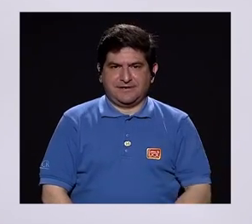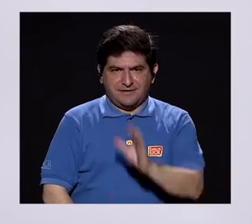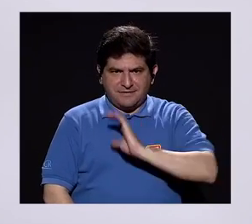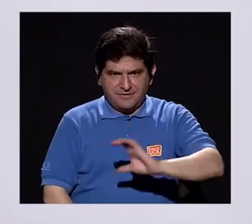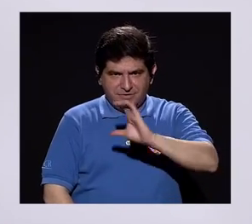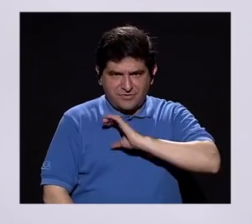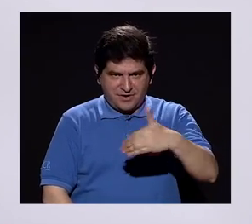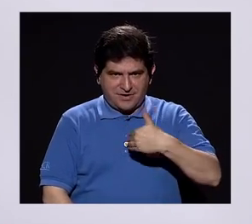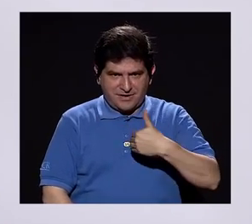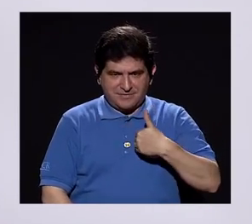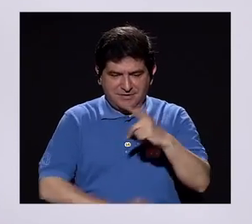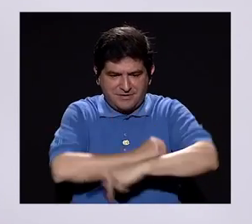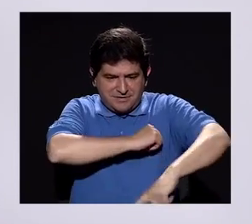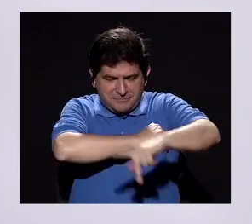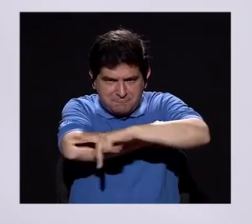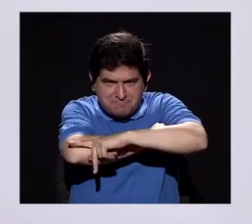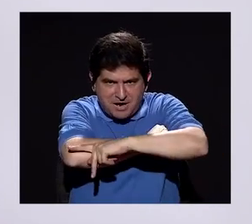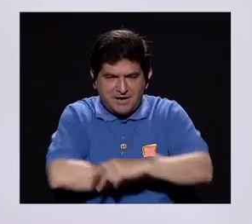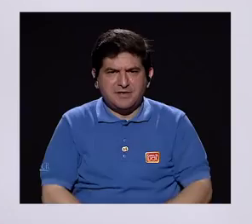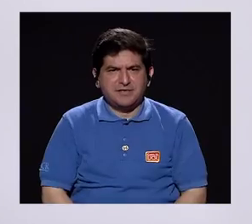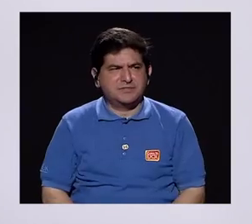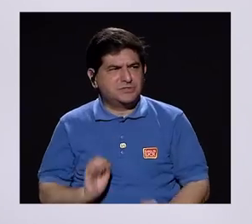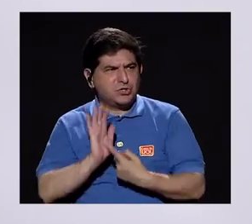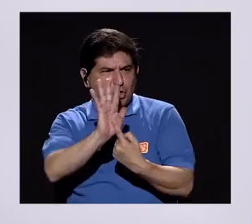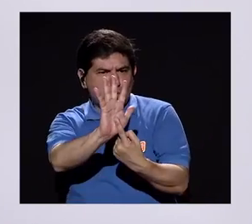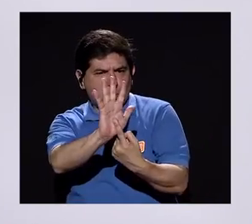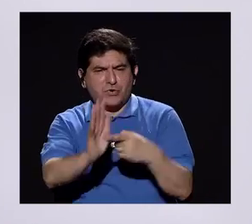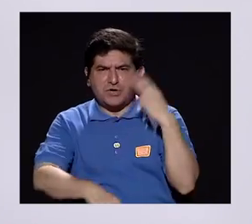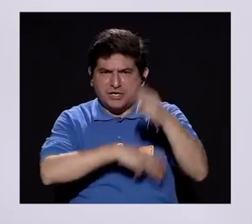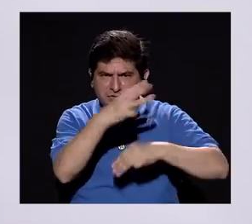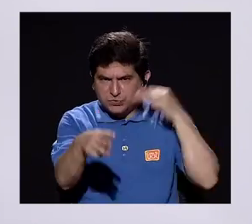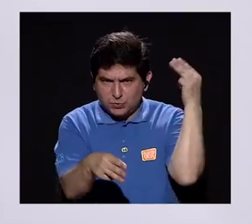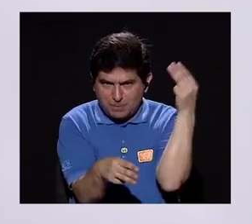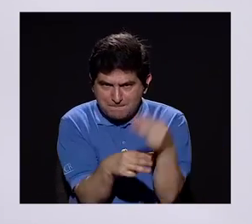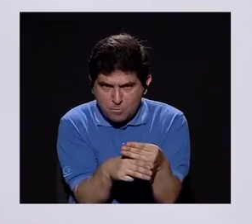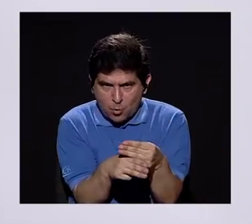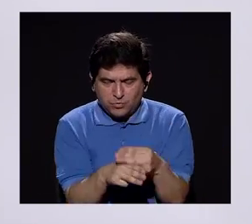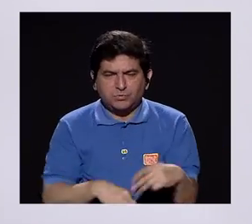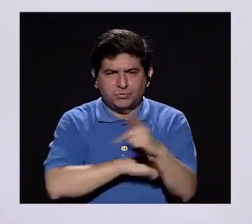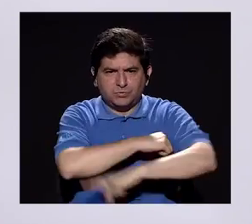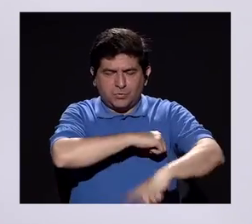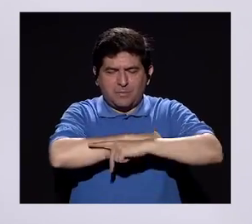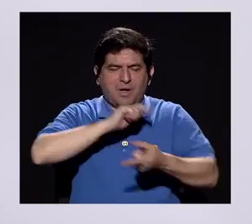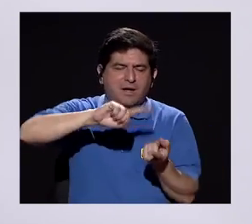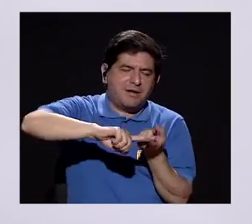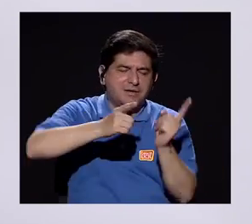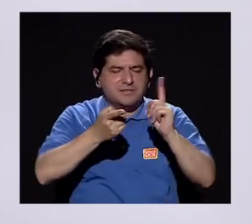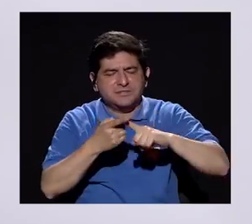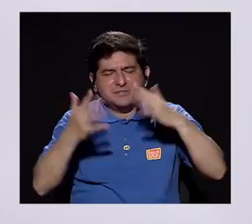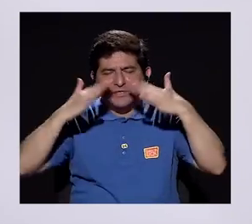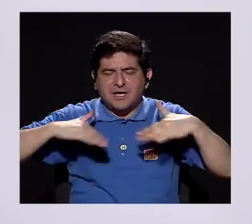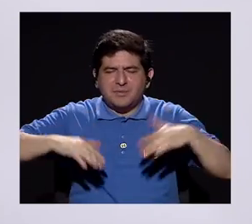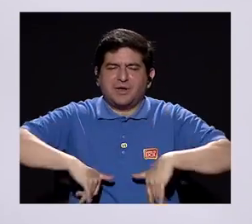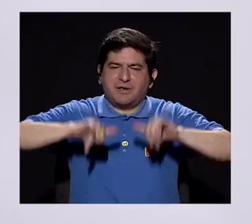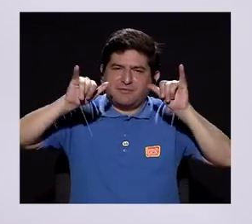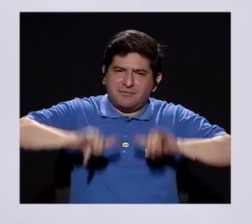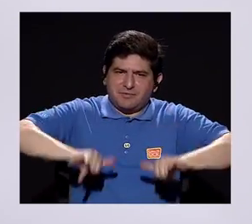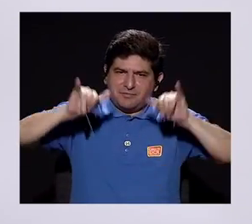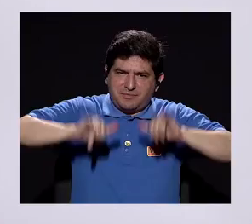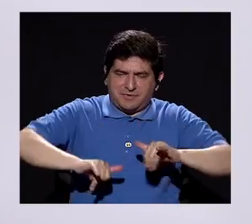fuera de las características que tiene nuestro país y lo que proyectamos al mundo entero verdad como un país amigable con el ambiente